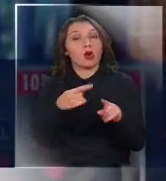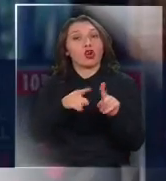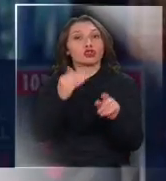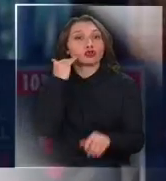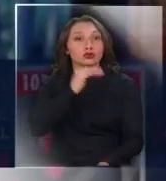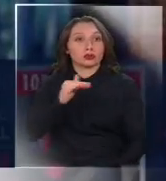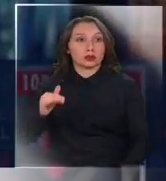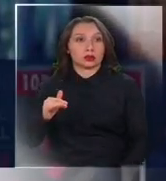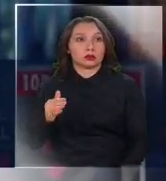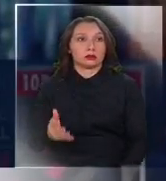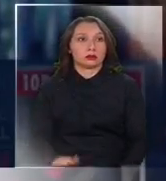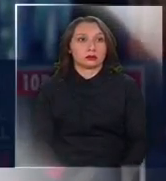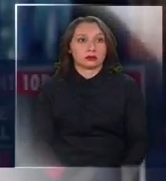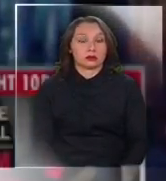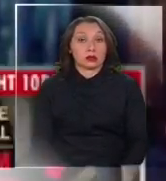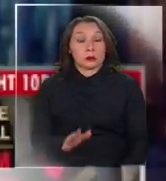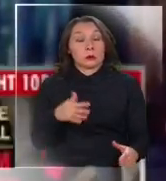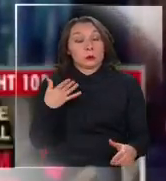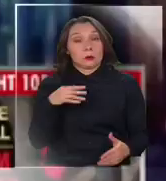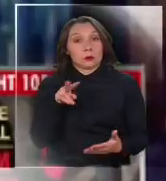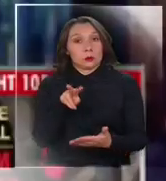children.